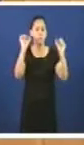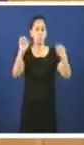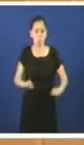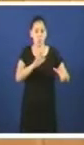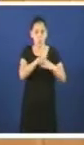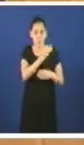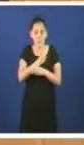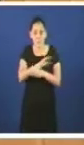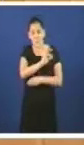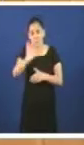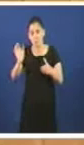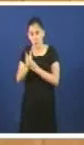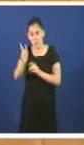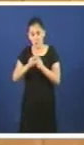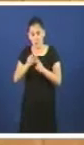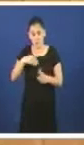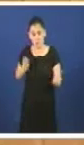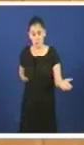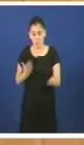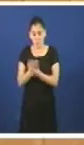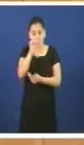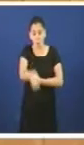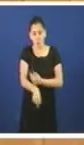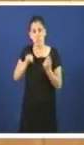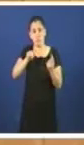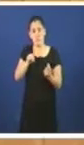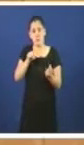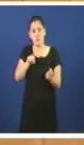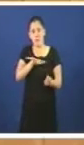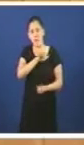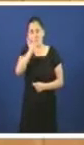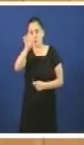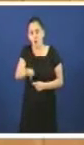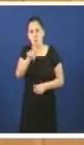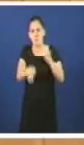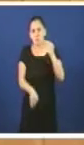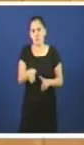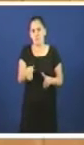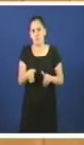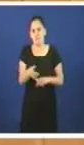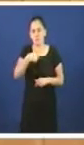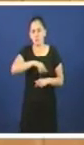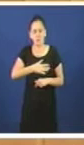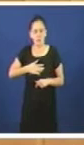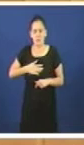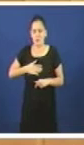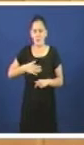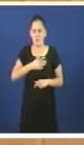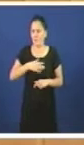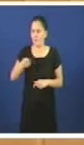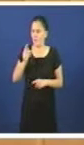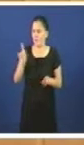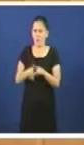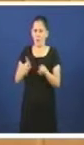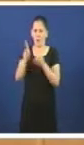una moción dios ese debate yo sé se va a votar nos desde luego no queremos darle elecciones a ninguén de